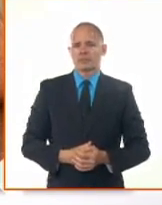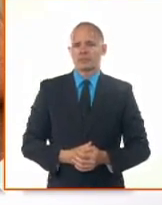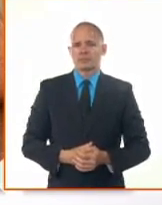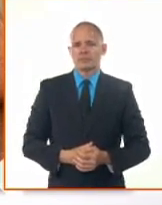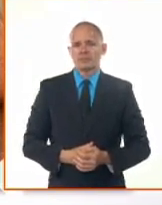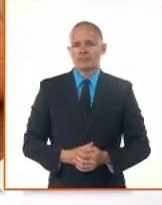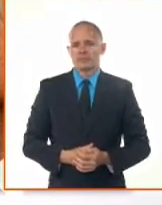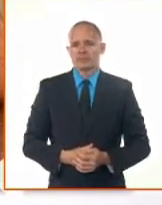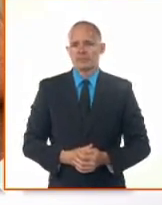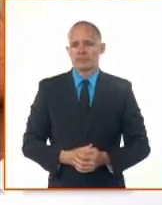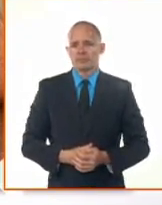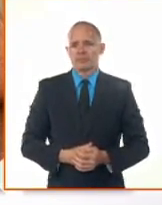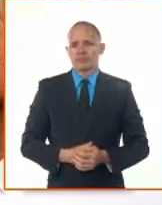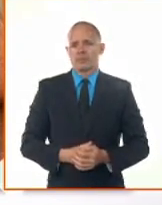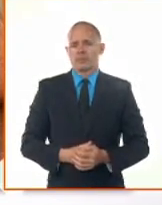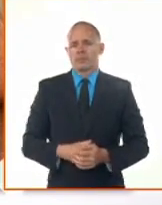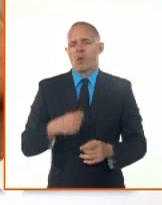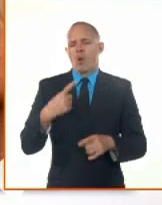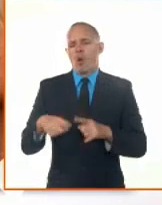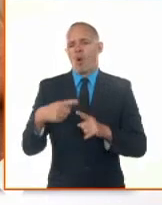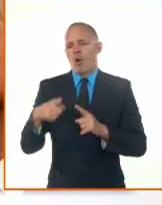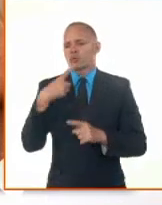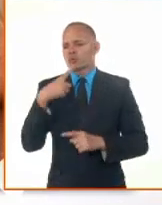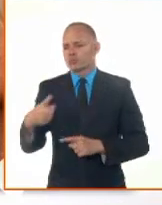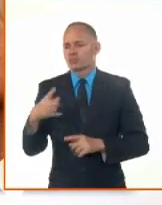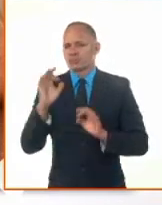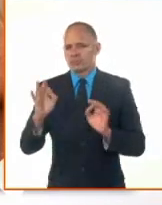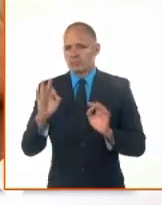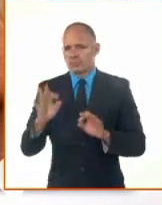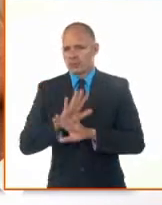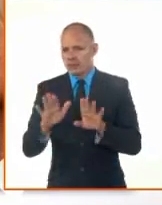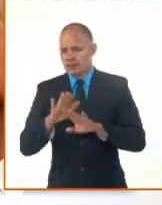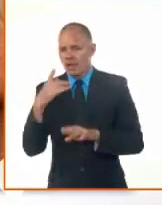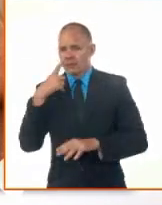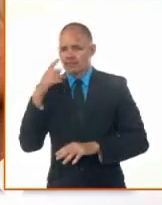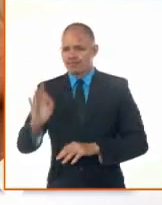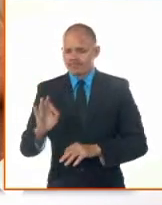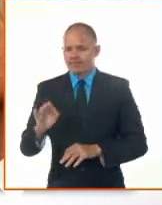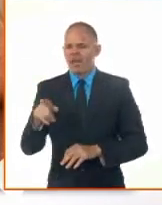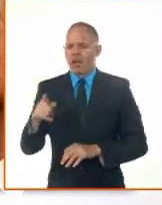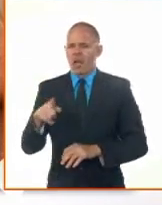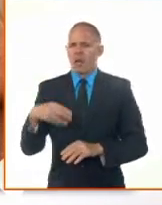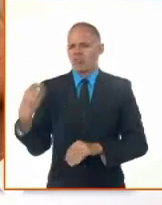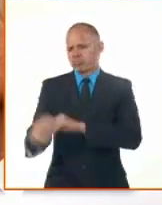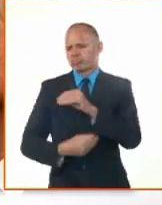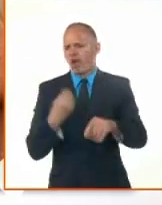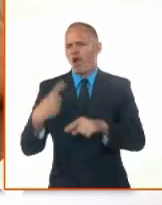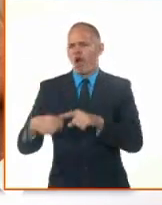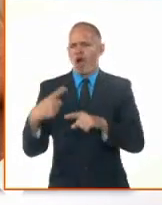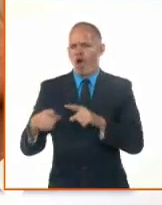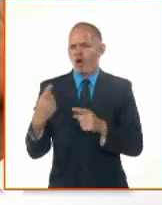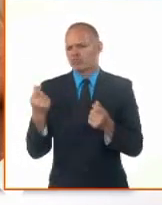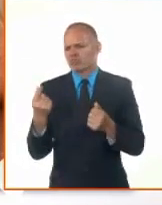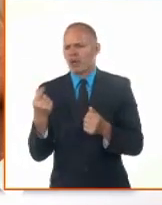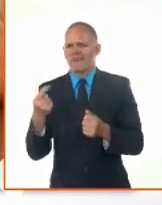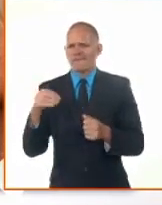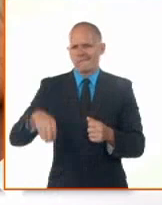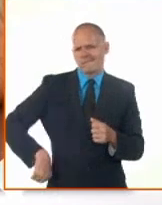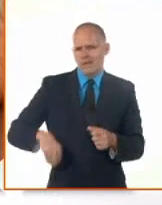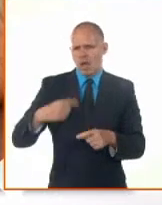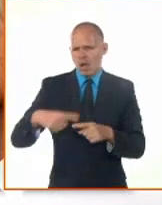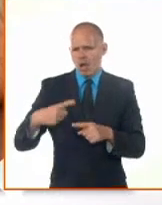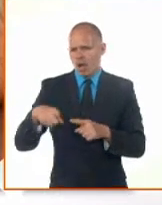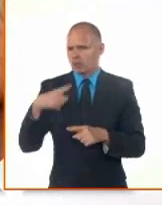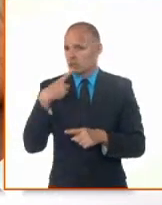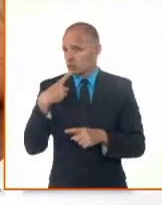la falsificación de Récord financiero para alterar una campaña electoral bajo ese delito